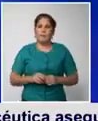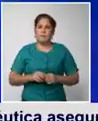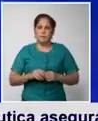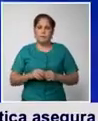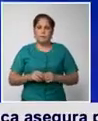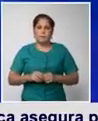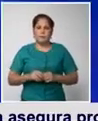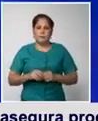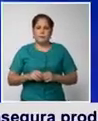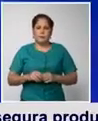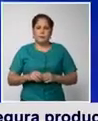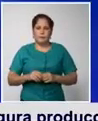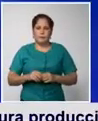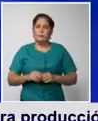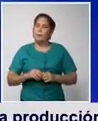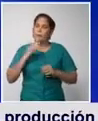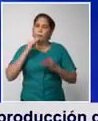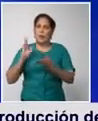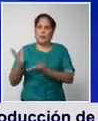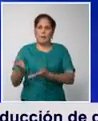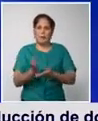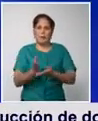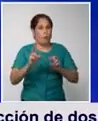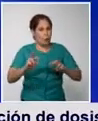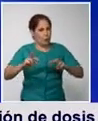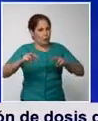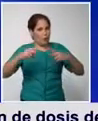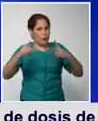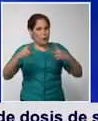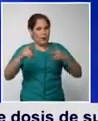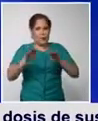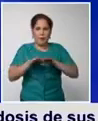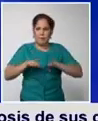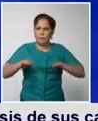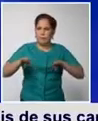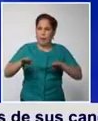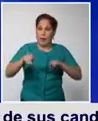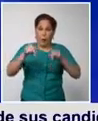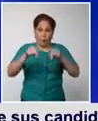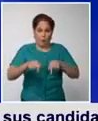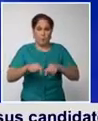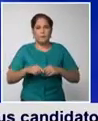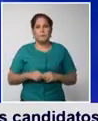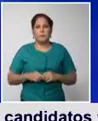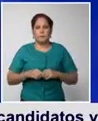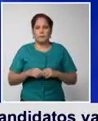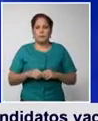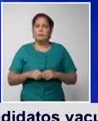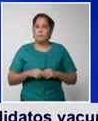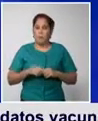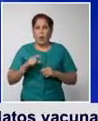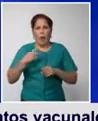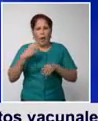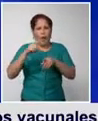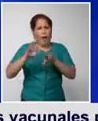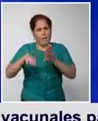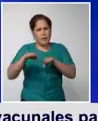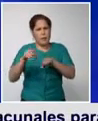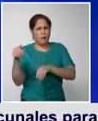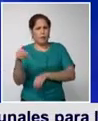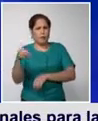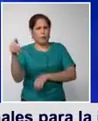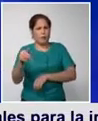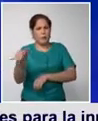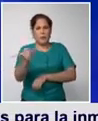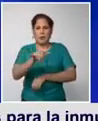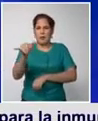Doctor, muy buenos días, bienvenido una vez más a este set de televisión, porque ya hemos tenido su presencia, su grata presencia también